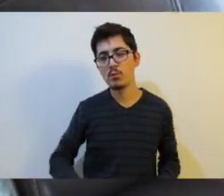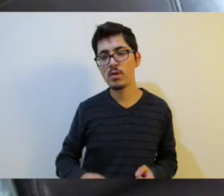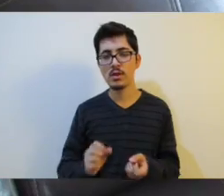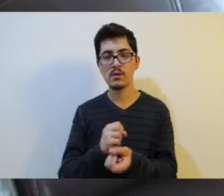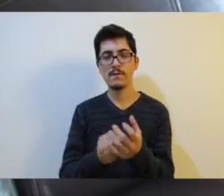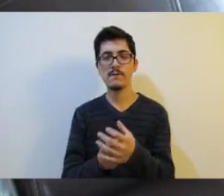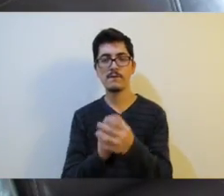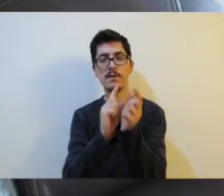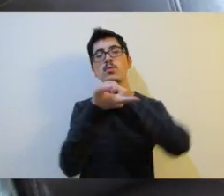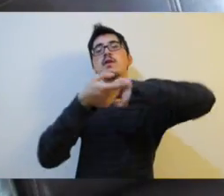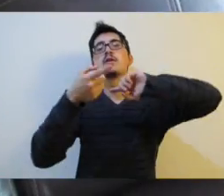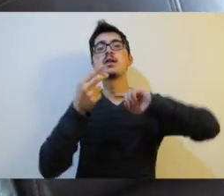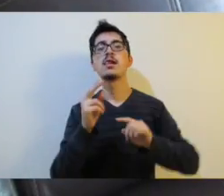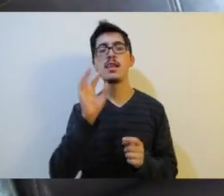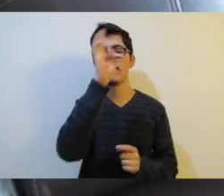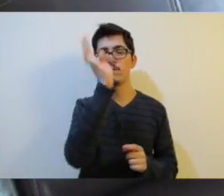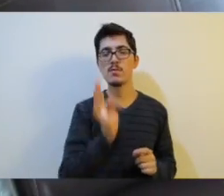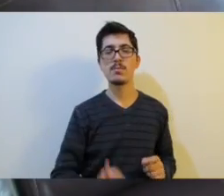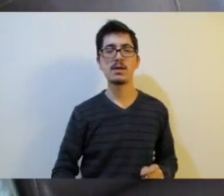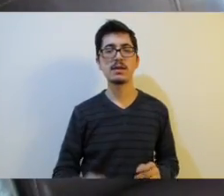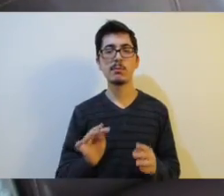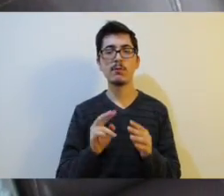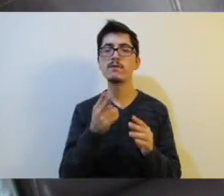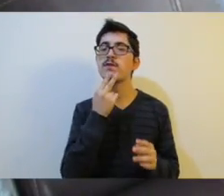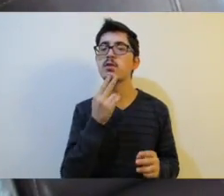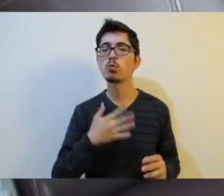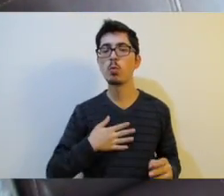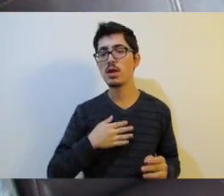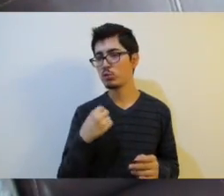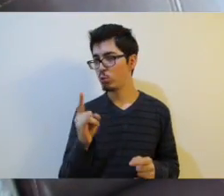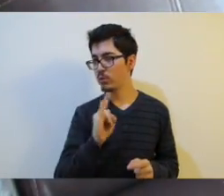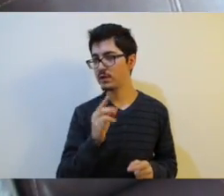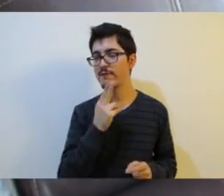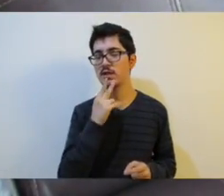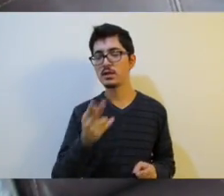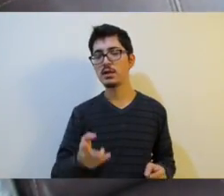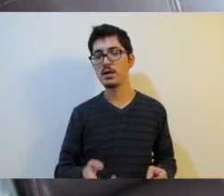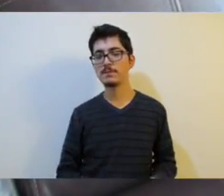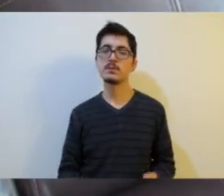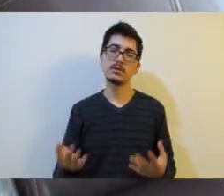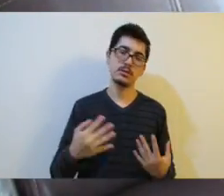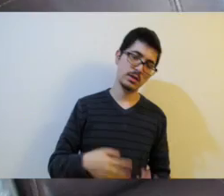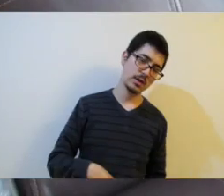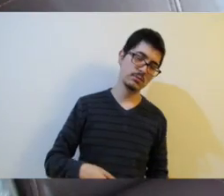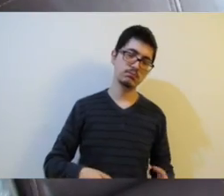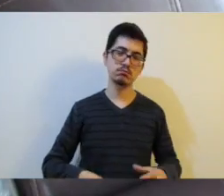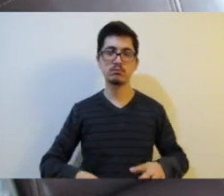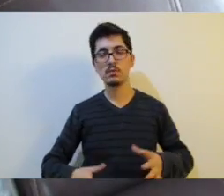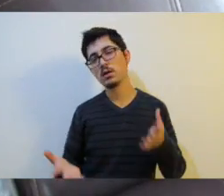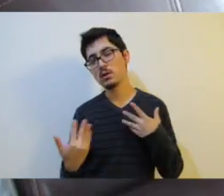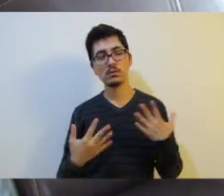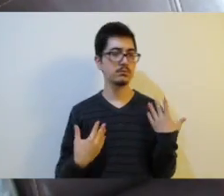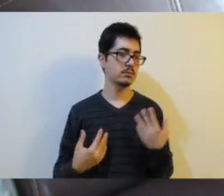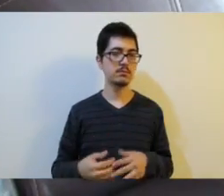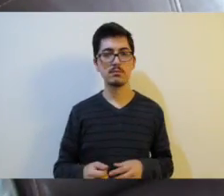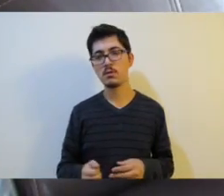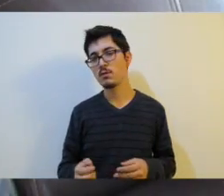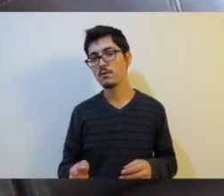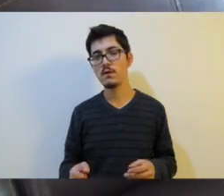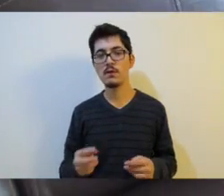algún lugar caribeño o algo por el estilo, este libro realmente va a encajar con tu actual estado. Mientras